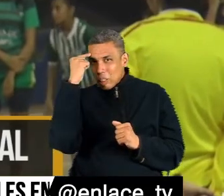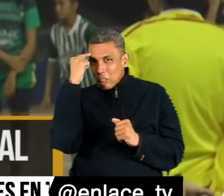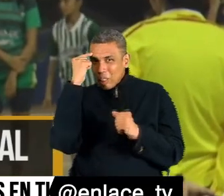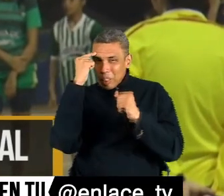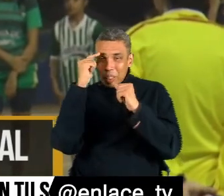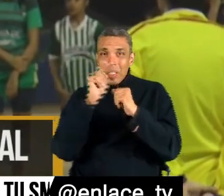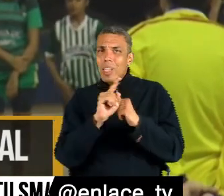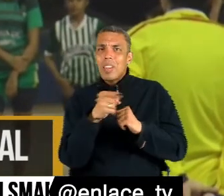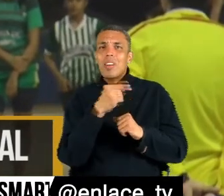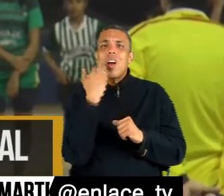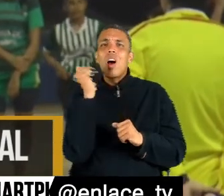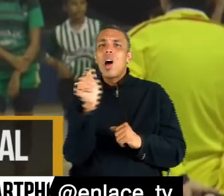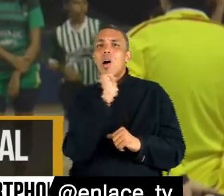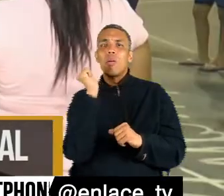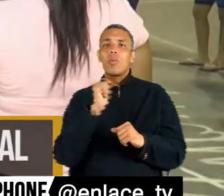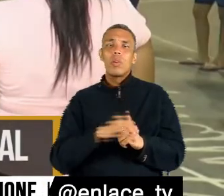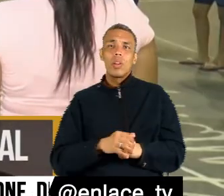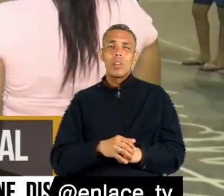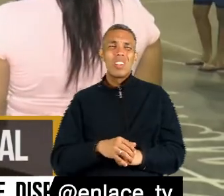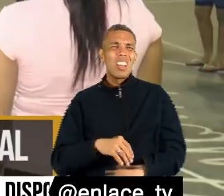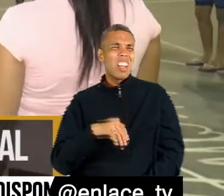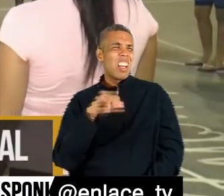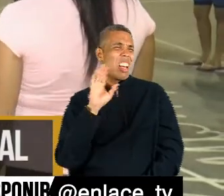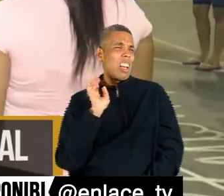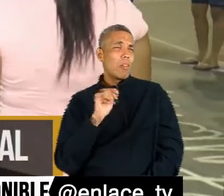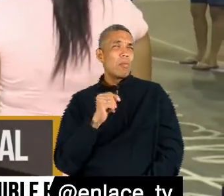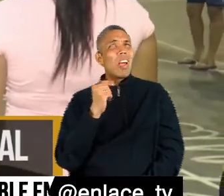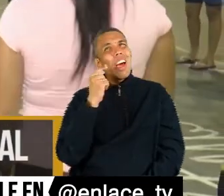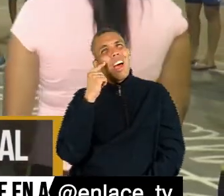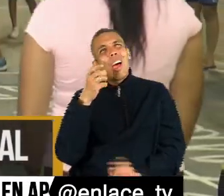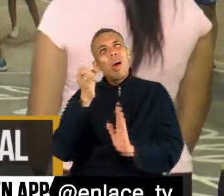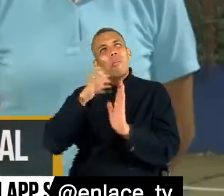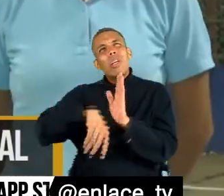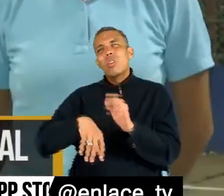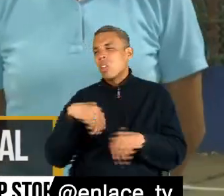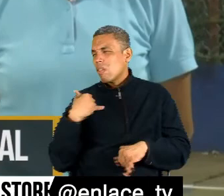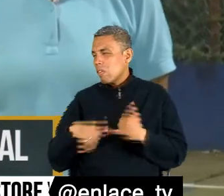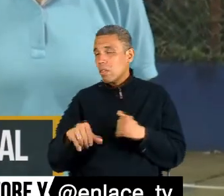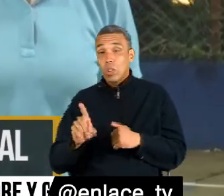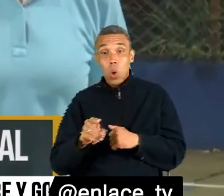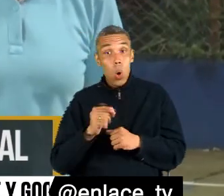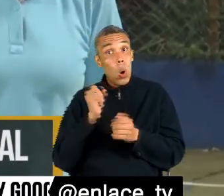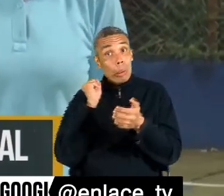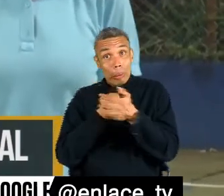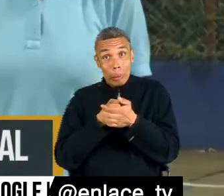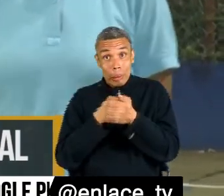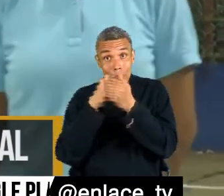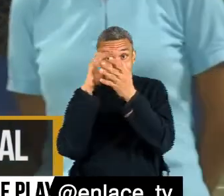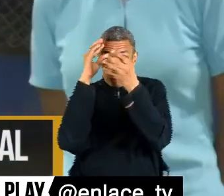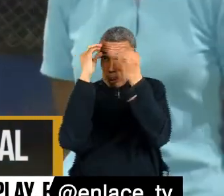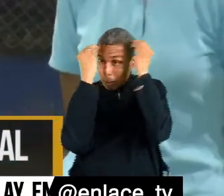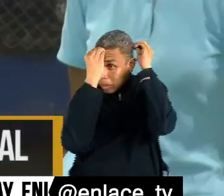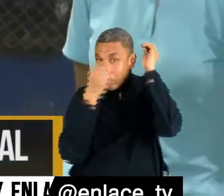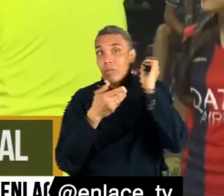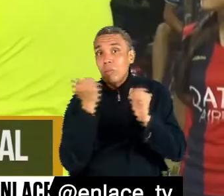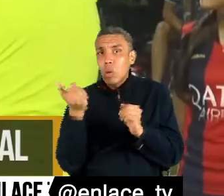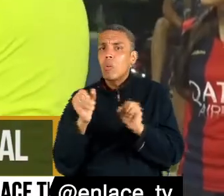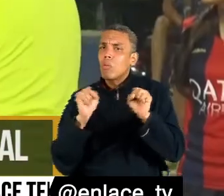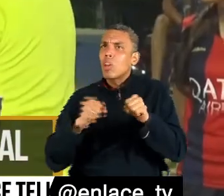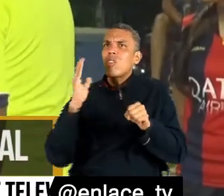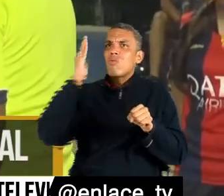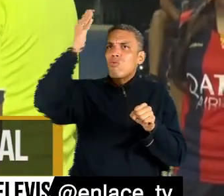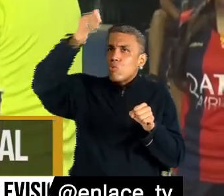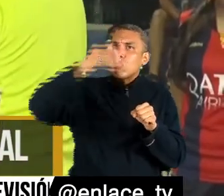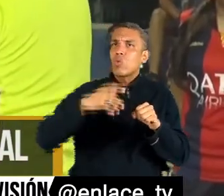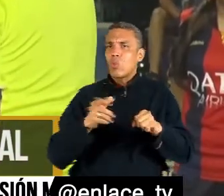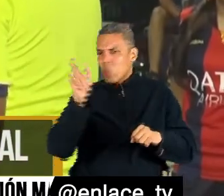de que miren el fútbol femenino, que miren el fútbol como una opción de trabajo, y como una opción también para estudiar, porque a muchas les van a dar becas para ir a la